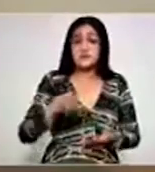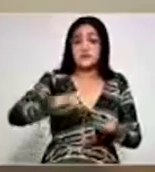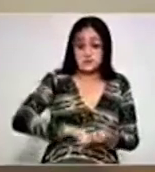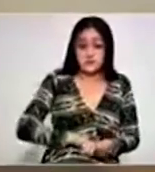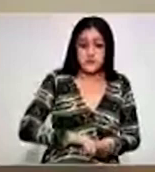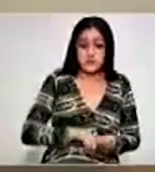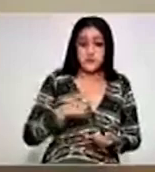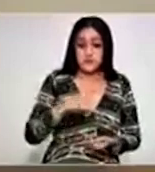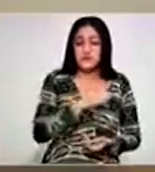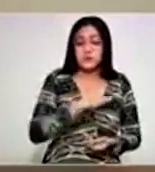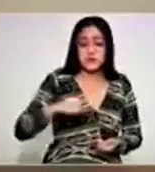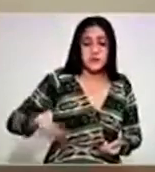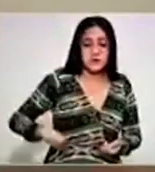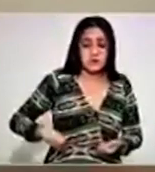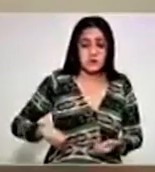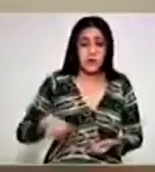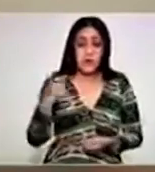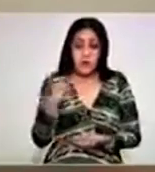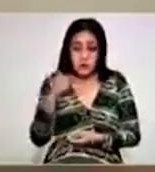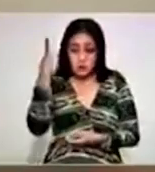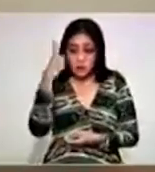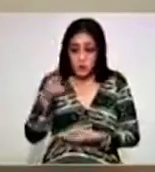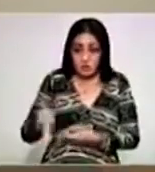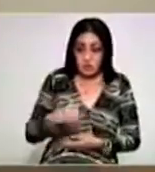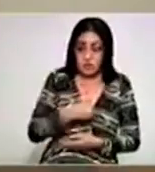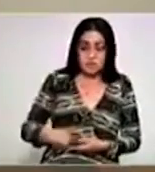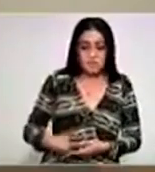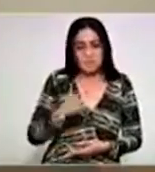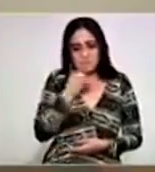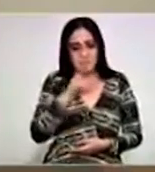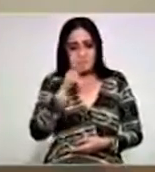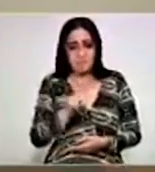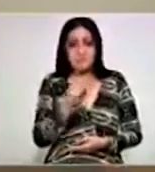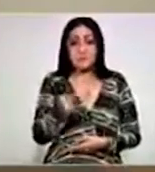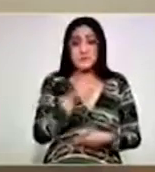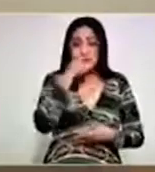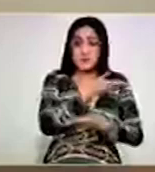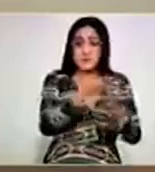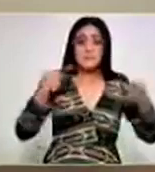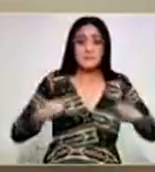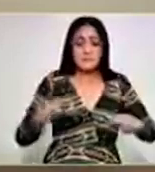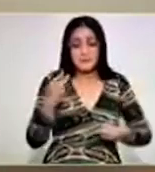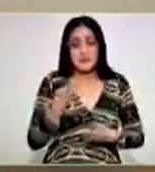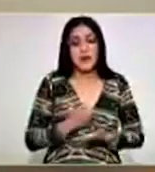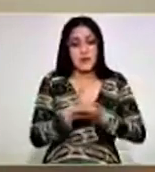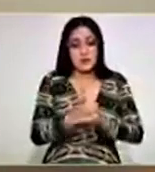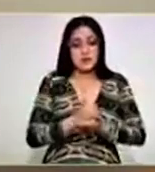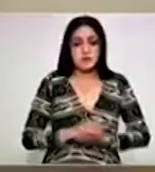es del servidor público ni del gobierno, es del pueblo. Es del